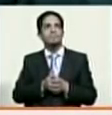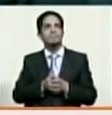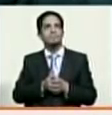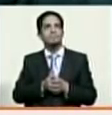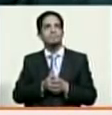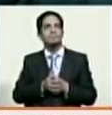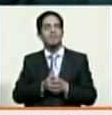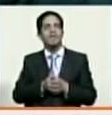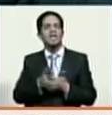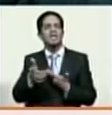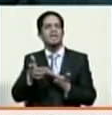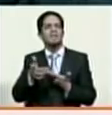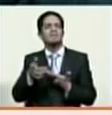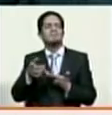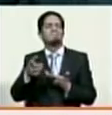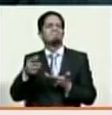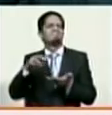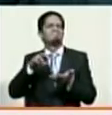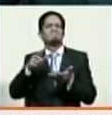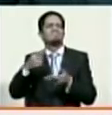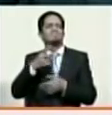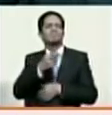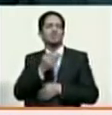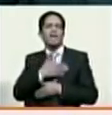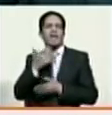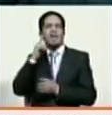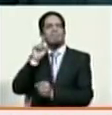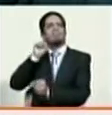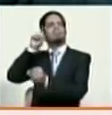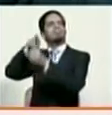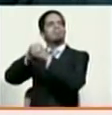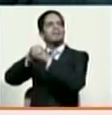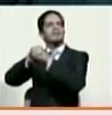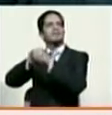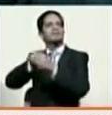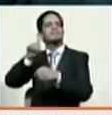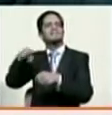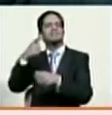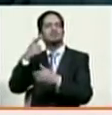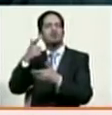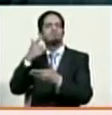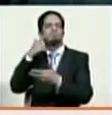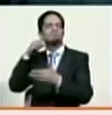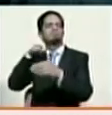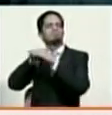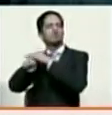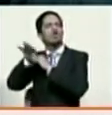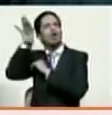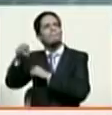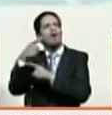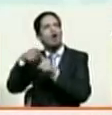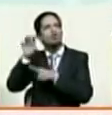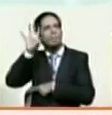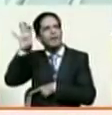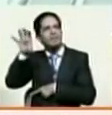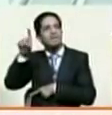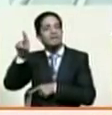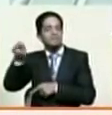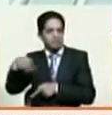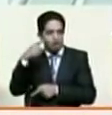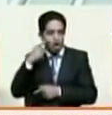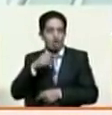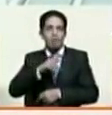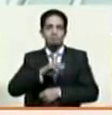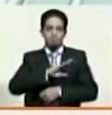dependencia científica, tecnológica, a ir hacia la sustitución de importaciones, sobre todo ahorita en el marco de la